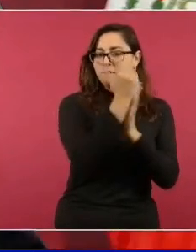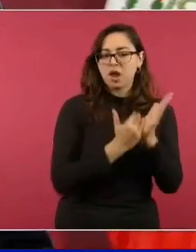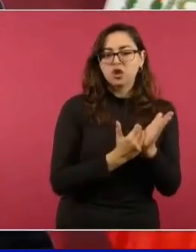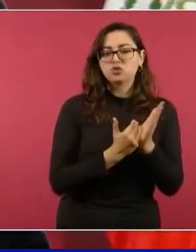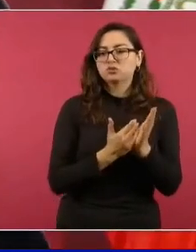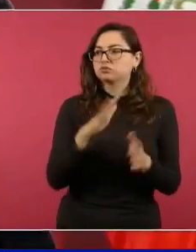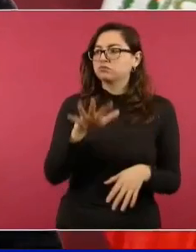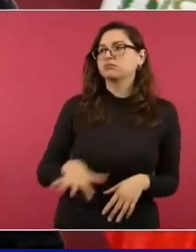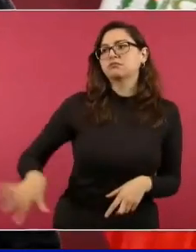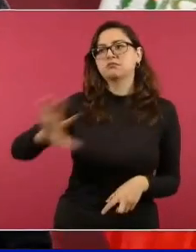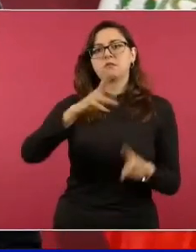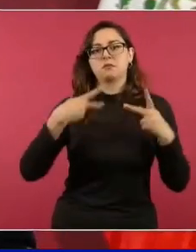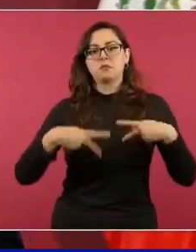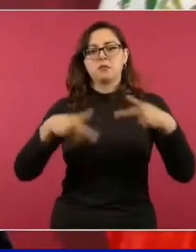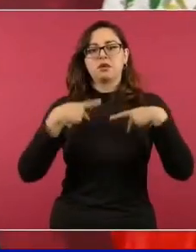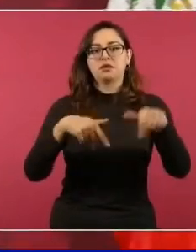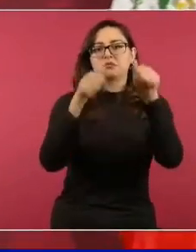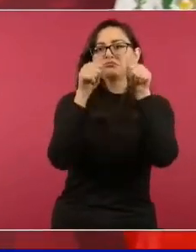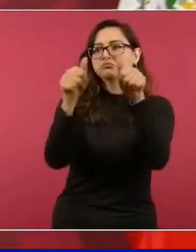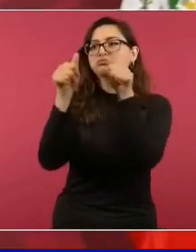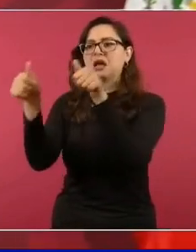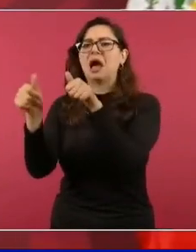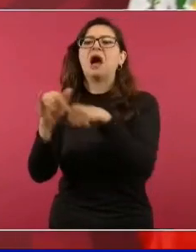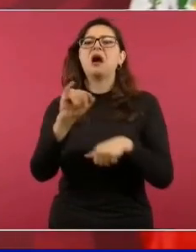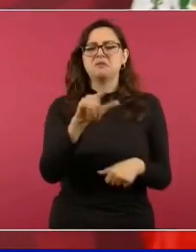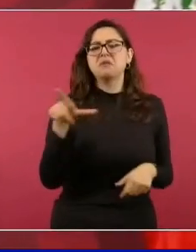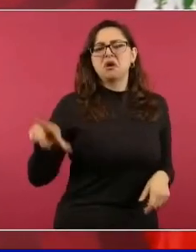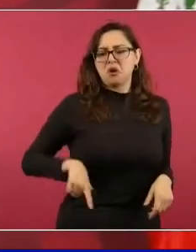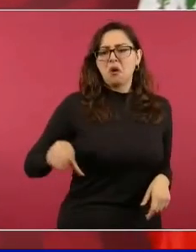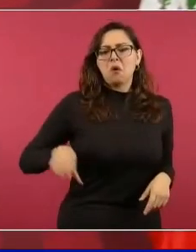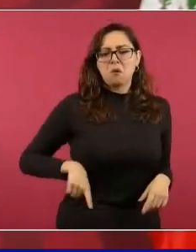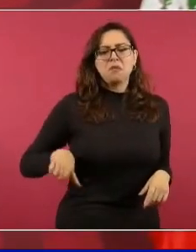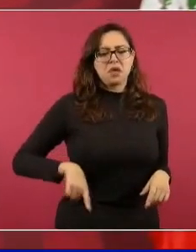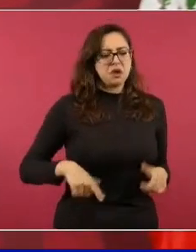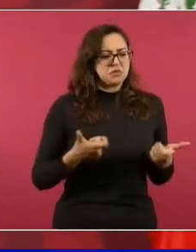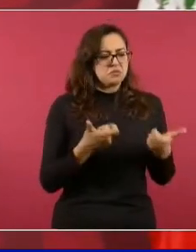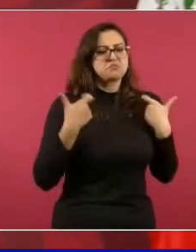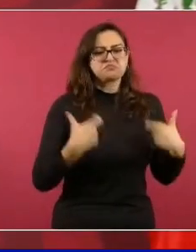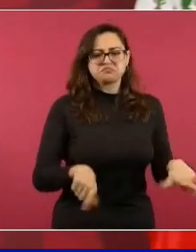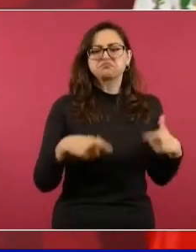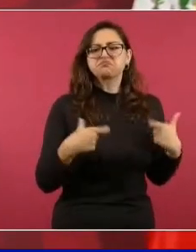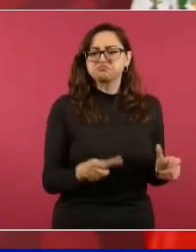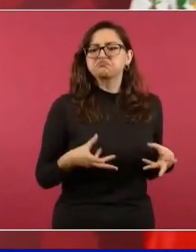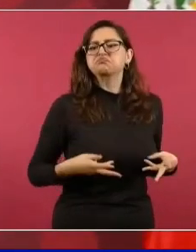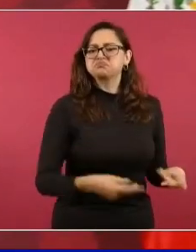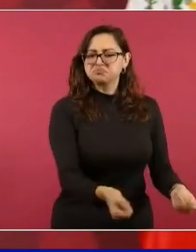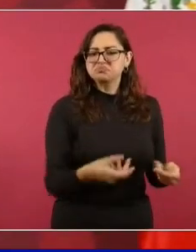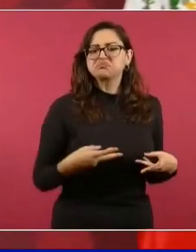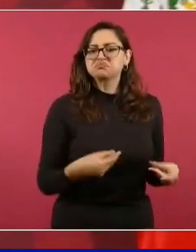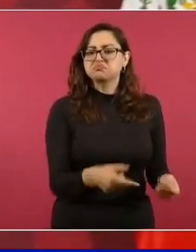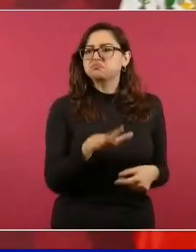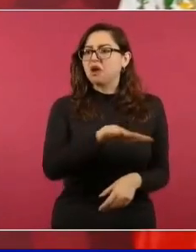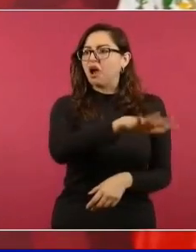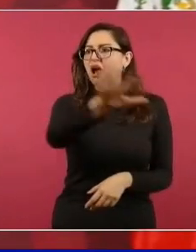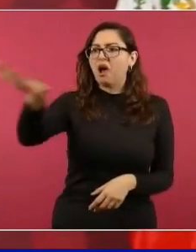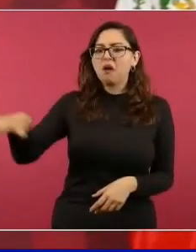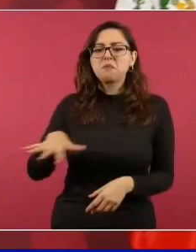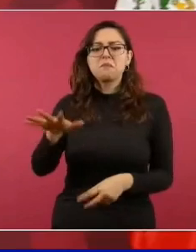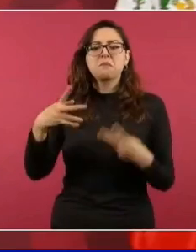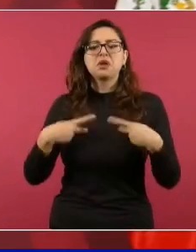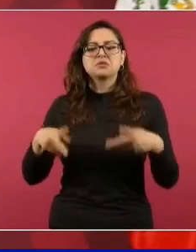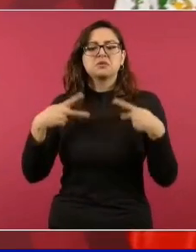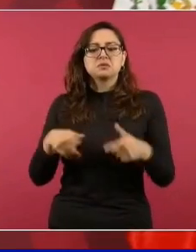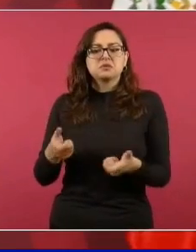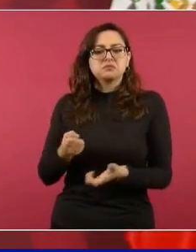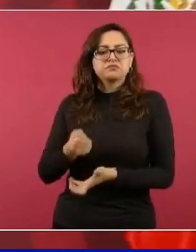porque si no, pues vamos a vivir muy bien nosotros, los servidores públicos, y la gente no va a recibir nada.